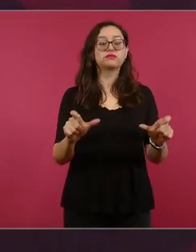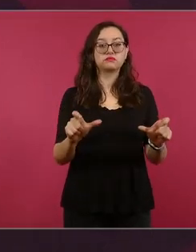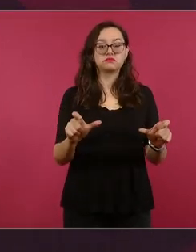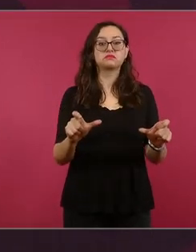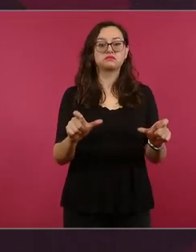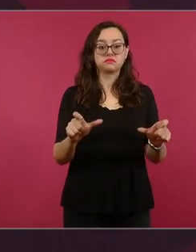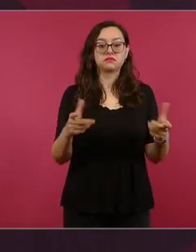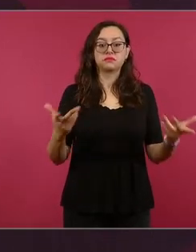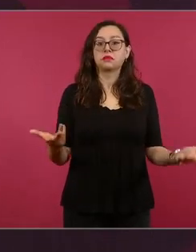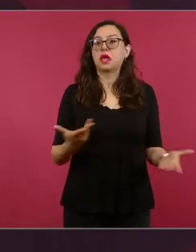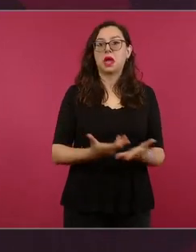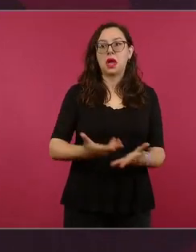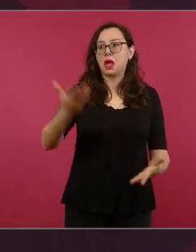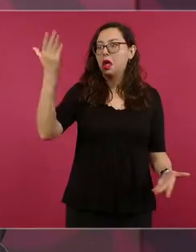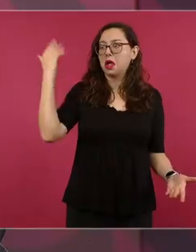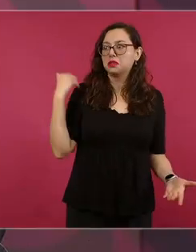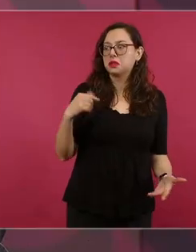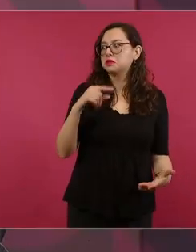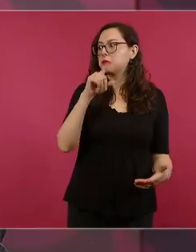se permitía.